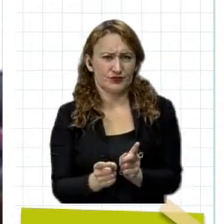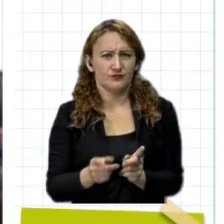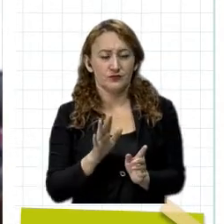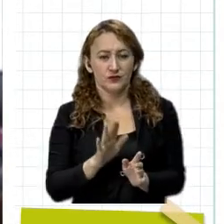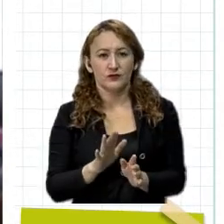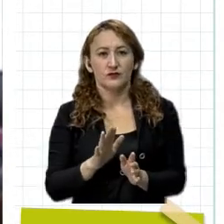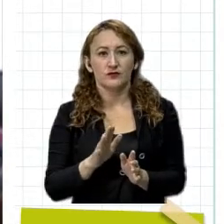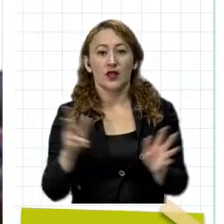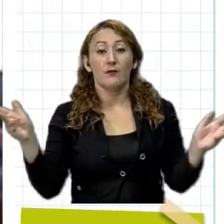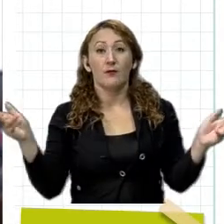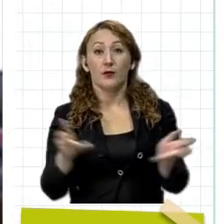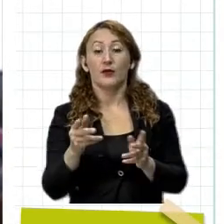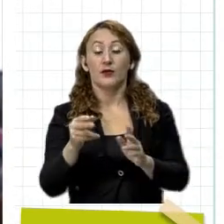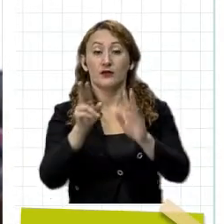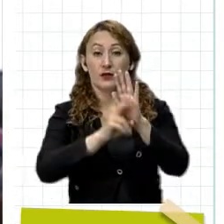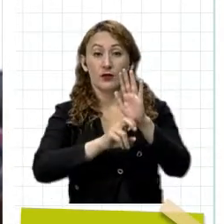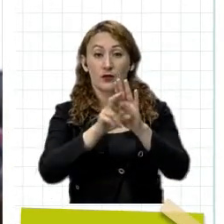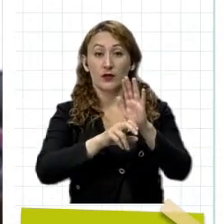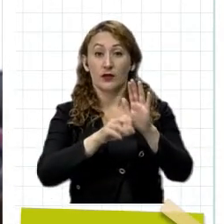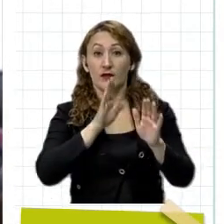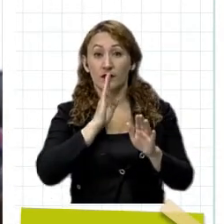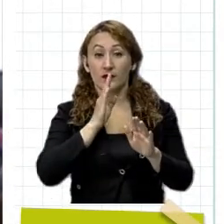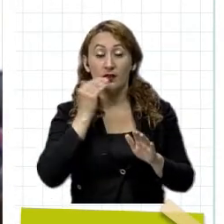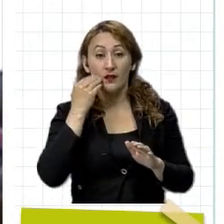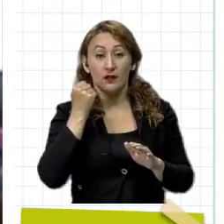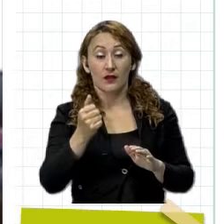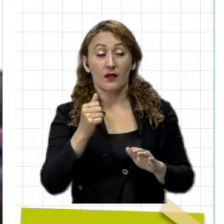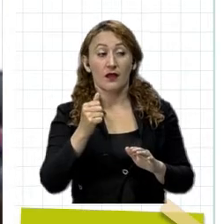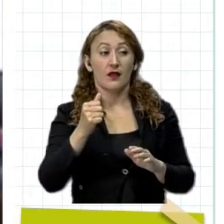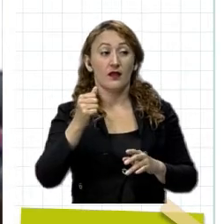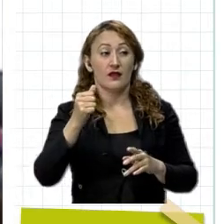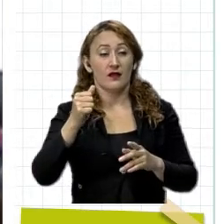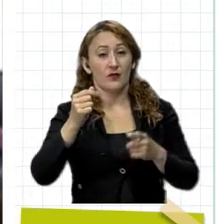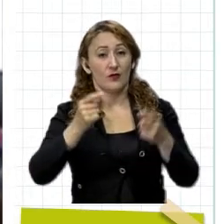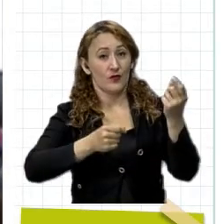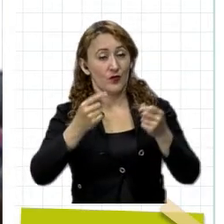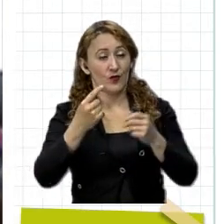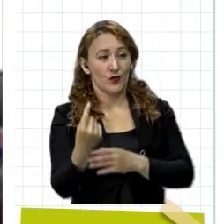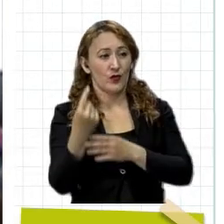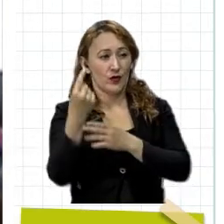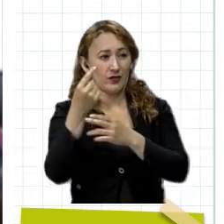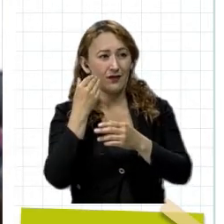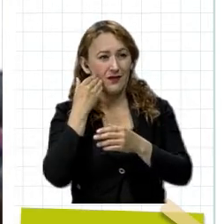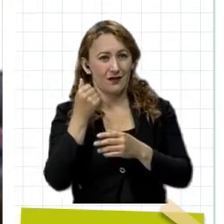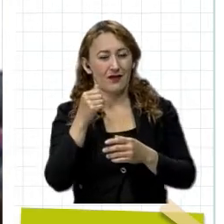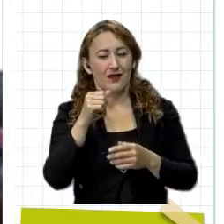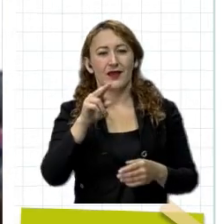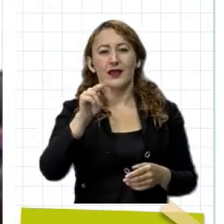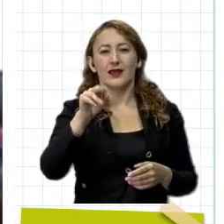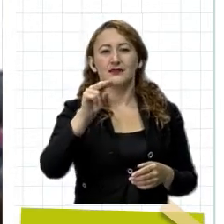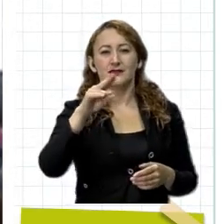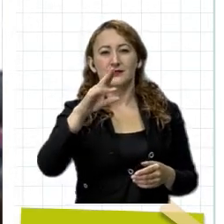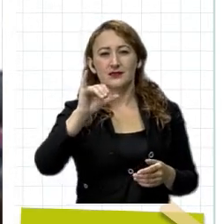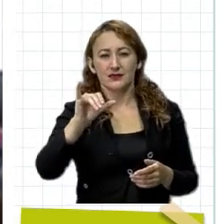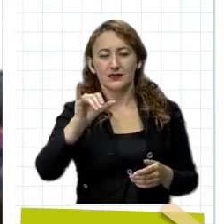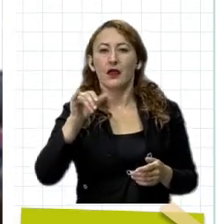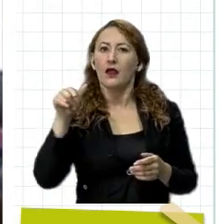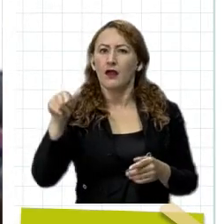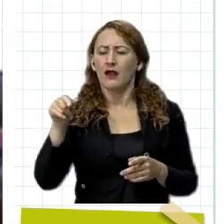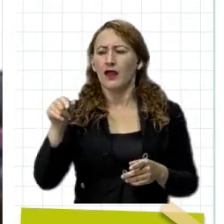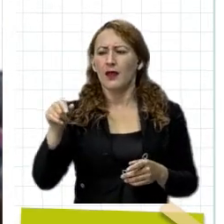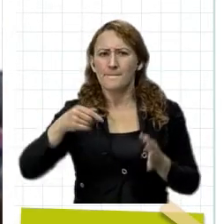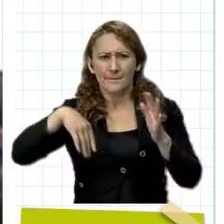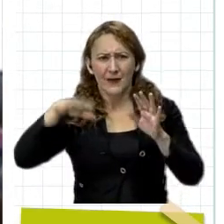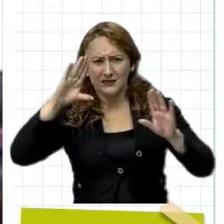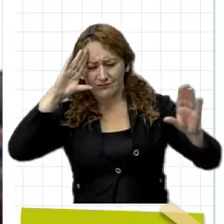los aportes teóricos de la filósofa política feminista Nancy Fraser, cuya principal preocupación a lo largo de